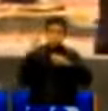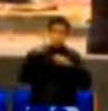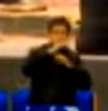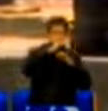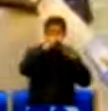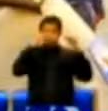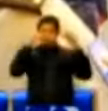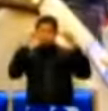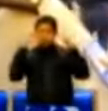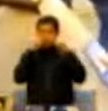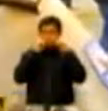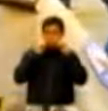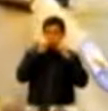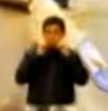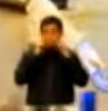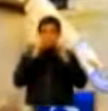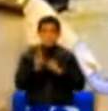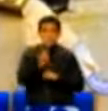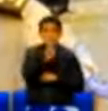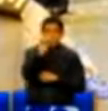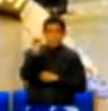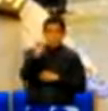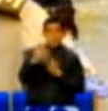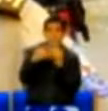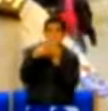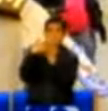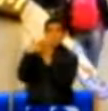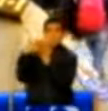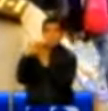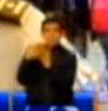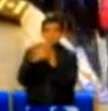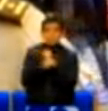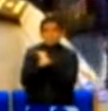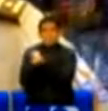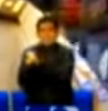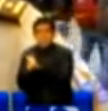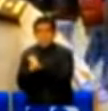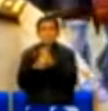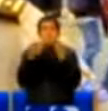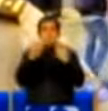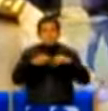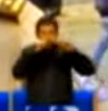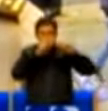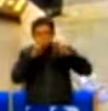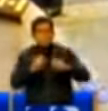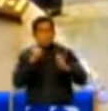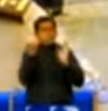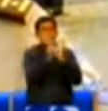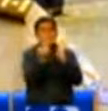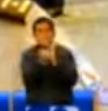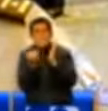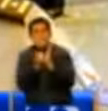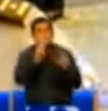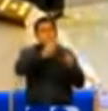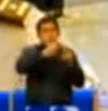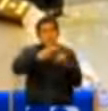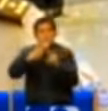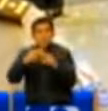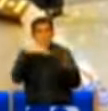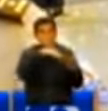lacrimógenas. Tenemos 20 detenidos que están siendo sometidos a un proceso de identificación en primer lugar, a ver si solo